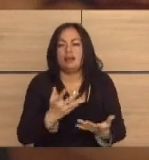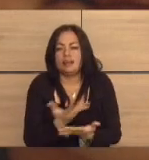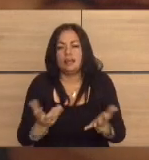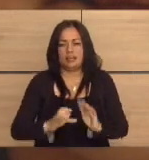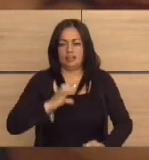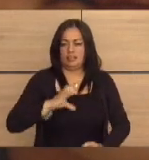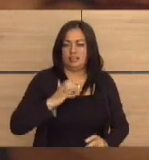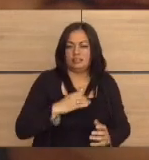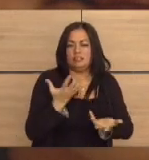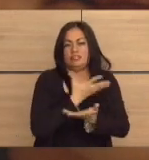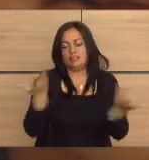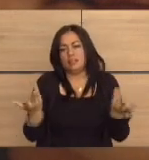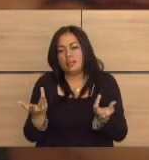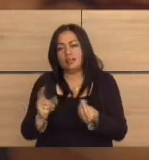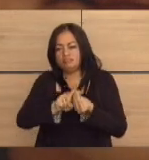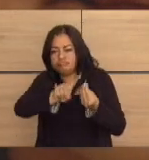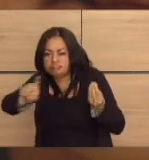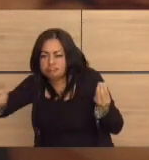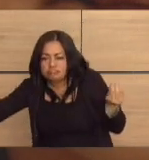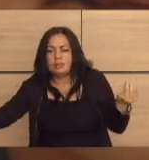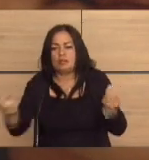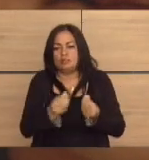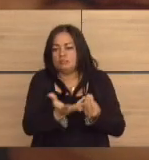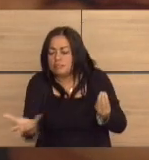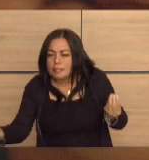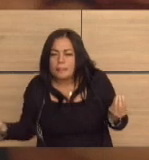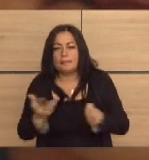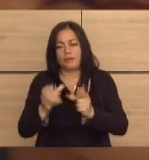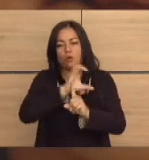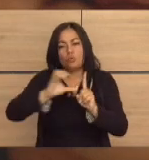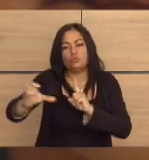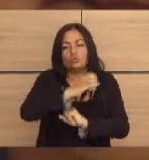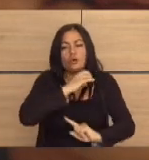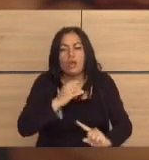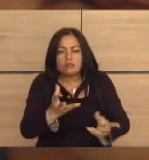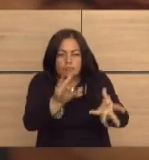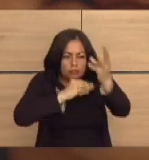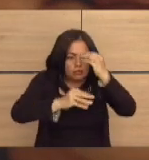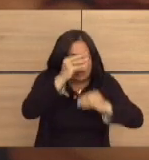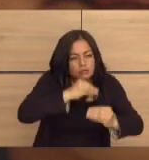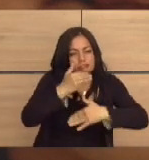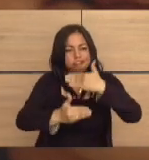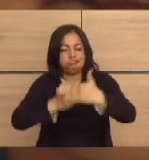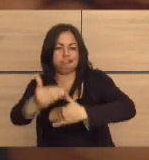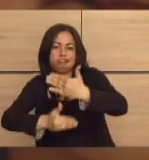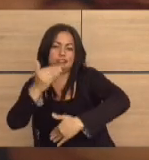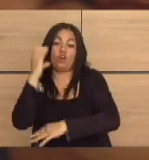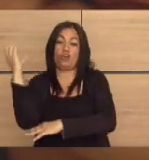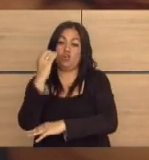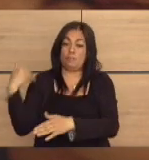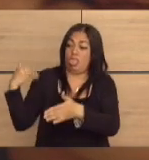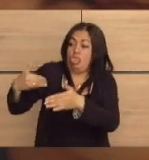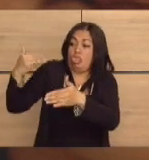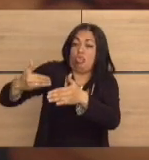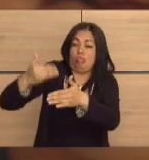características y a la riqueza étnica, cultural, y a entender todo este proceso que ha atravesado nuestro país en estos 200 años de